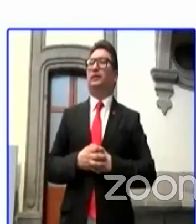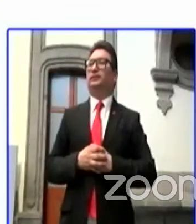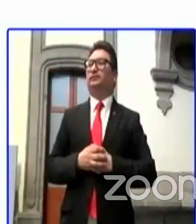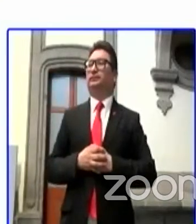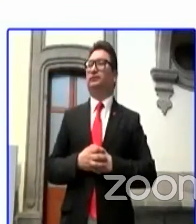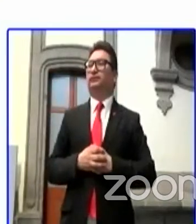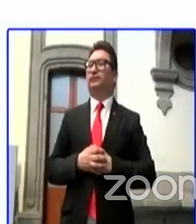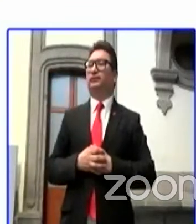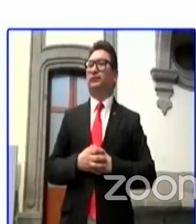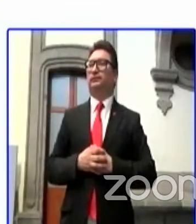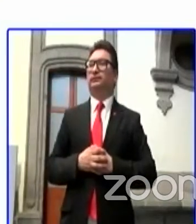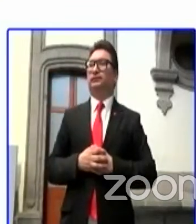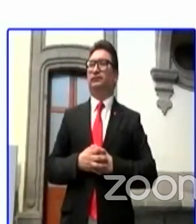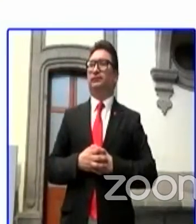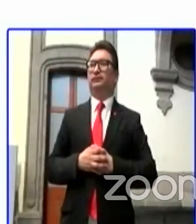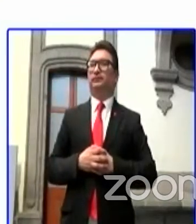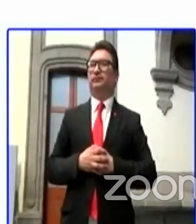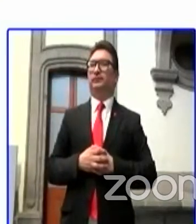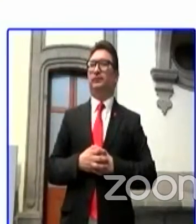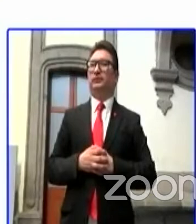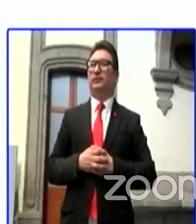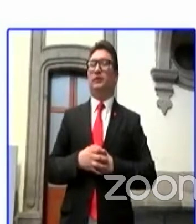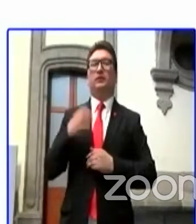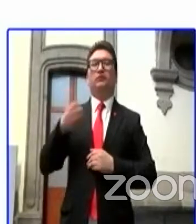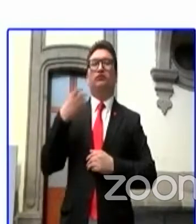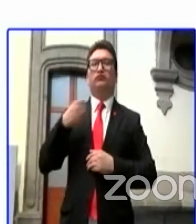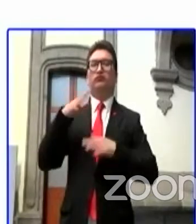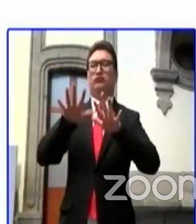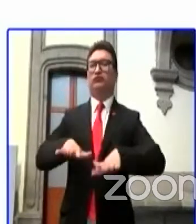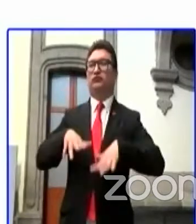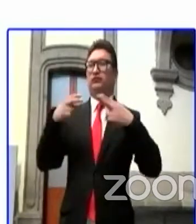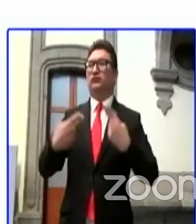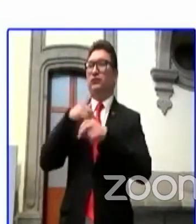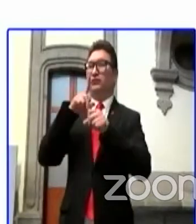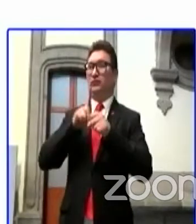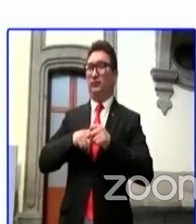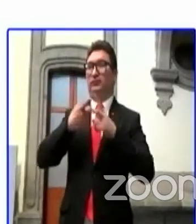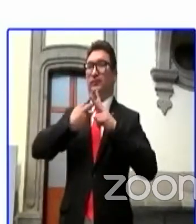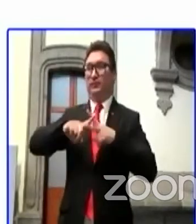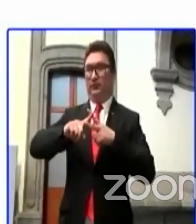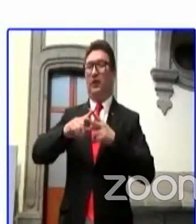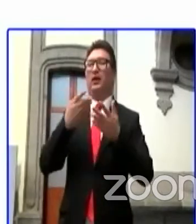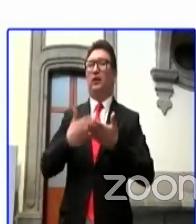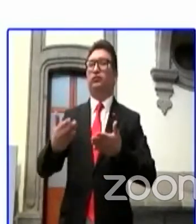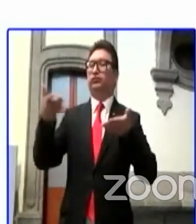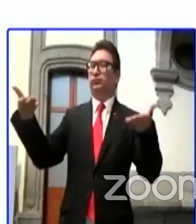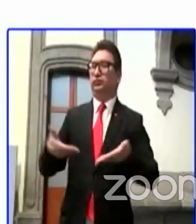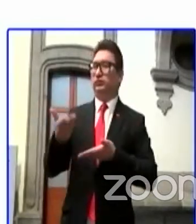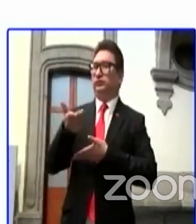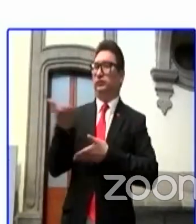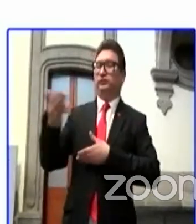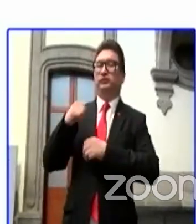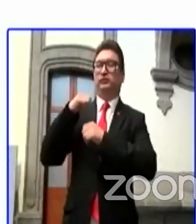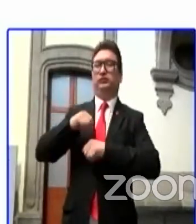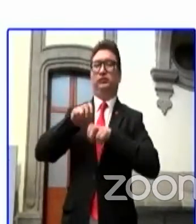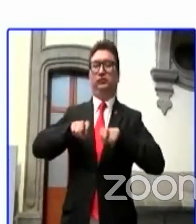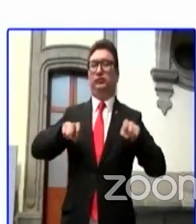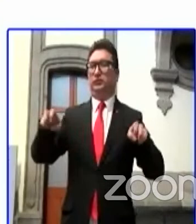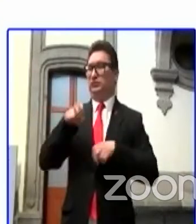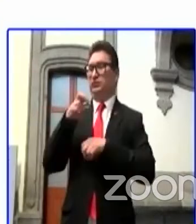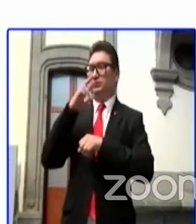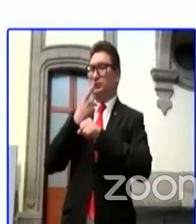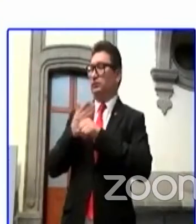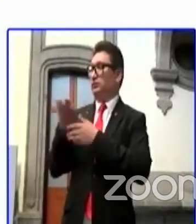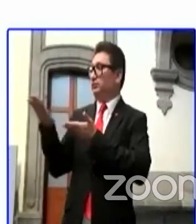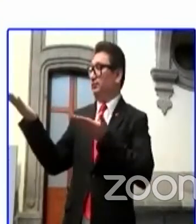A efecto de dar inicio con el desarrollo del Foro Nacional, realizaremos la presentación de las distinguidas personalidades que el